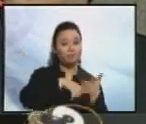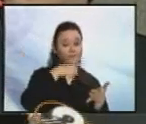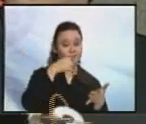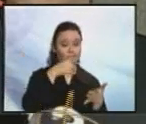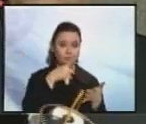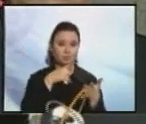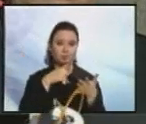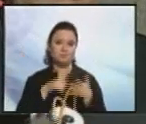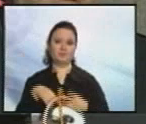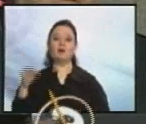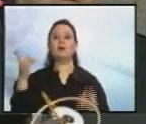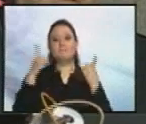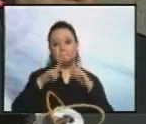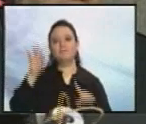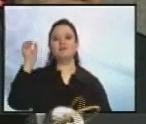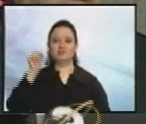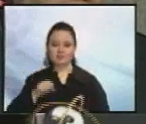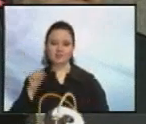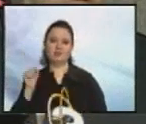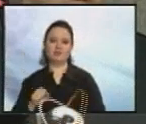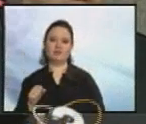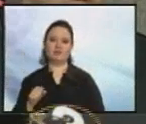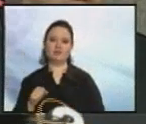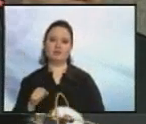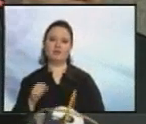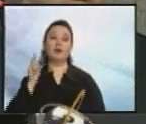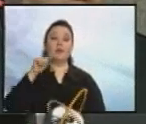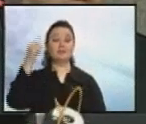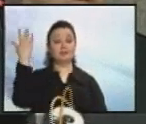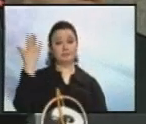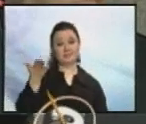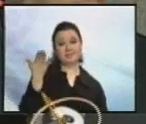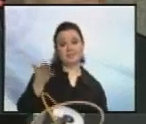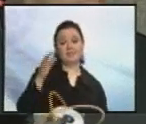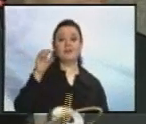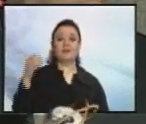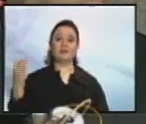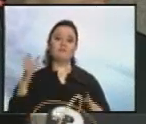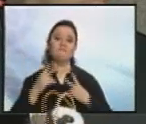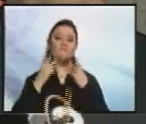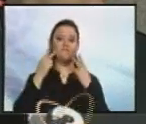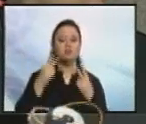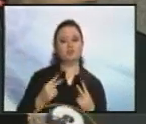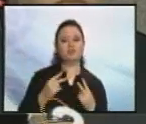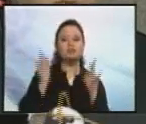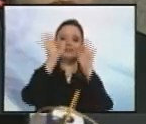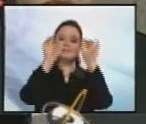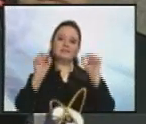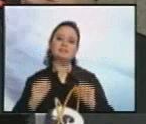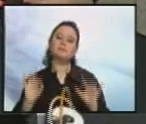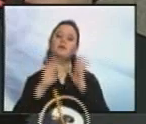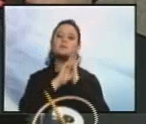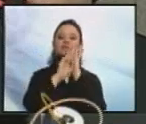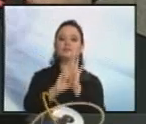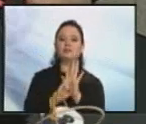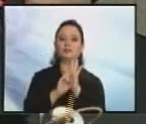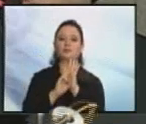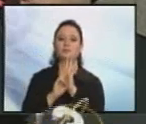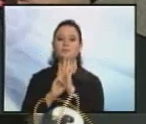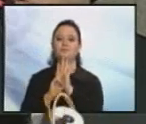alzaba, sino antes bien exigía que las virtudes del sistema